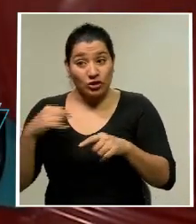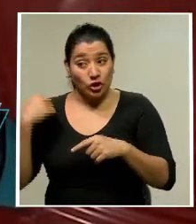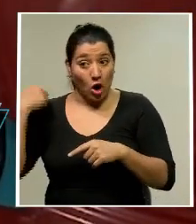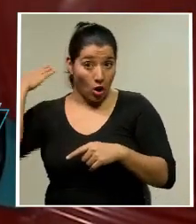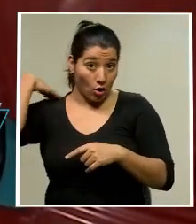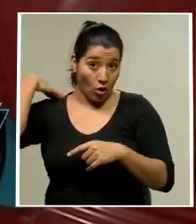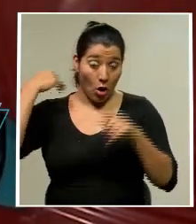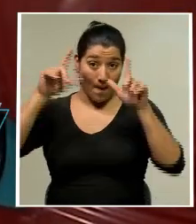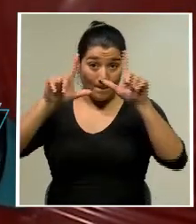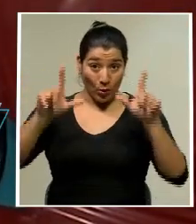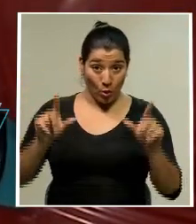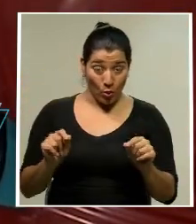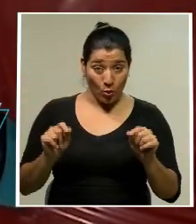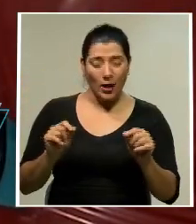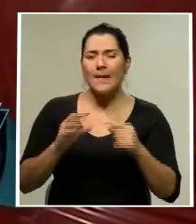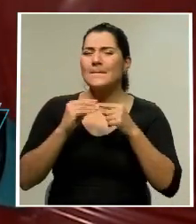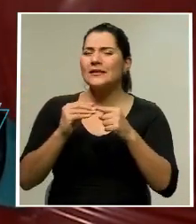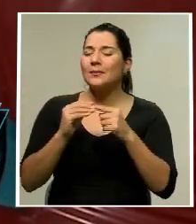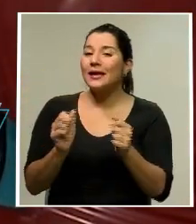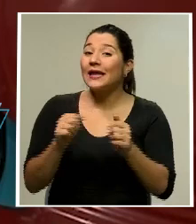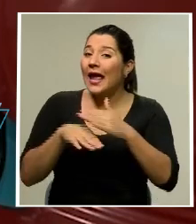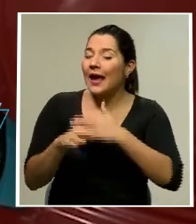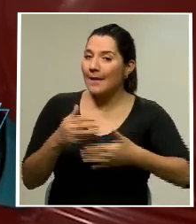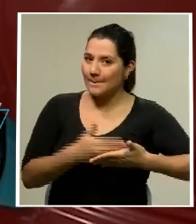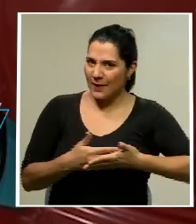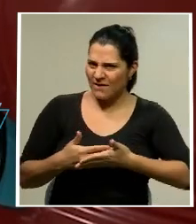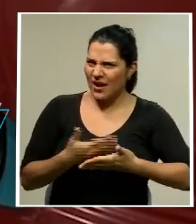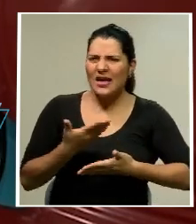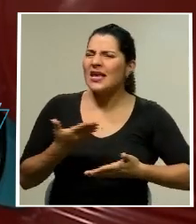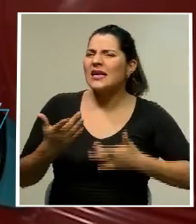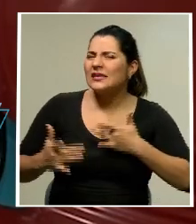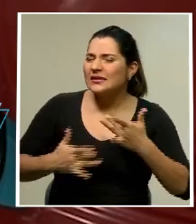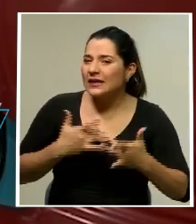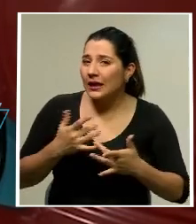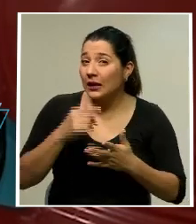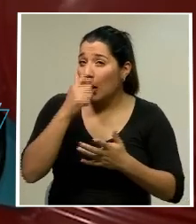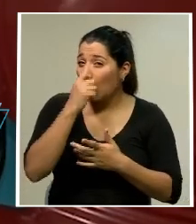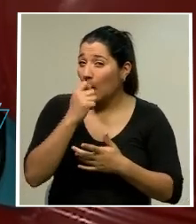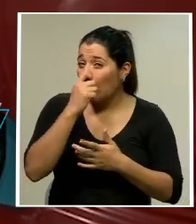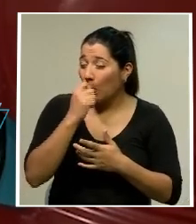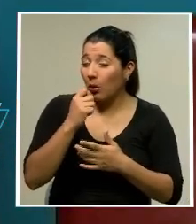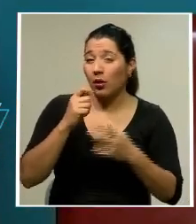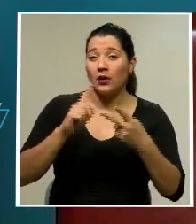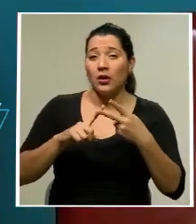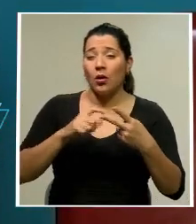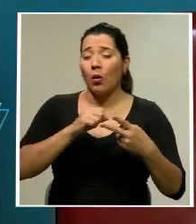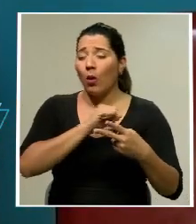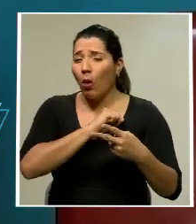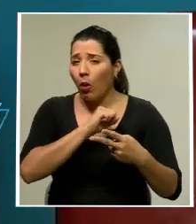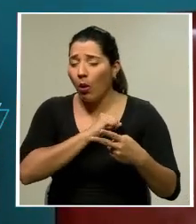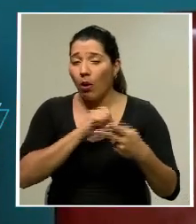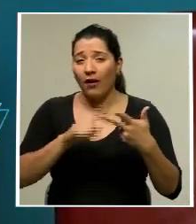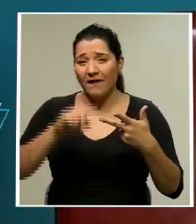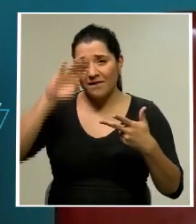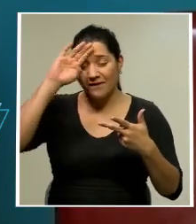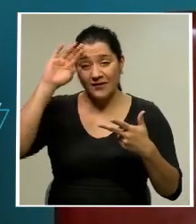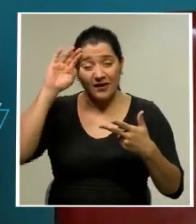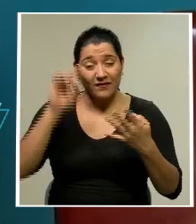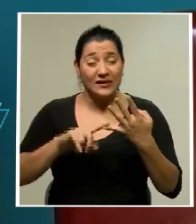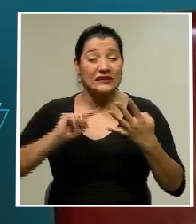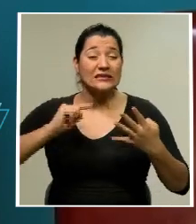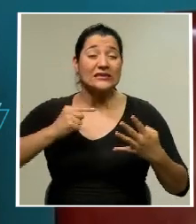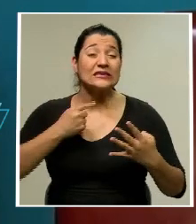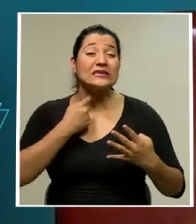graves, especialmente en bebés. Entre los síntomas se puede mencionar nariz congestionada, tos seca, fiebre, dolor de